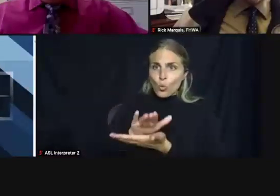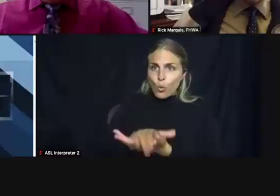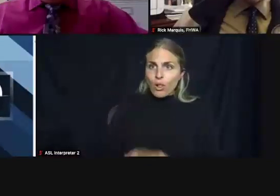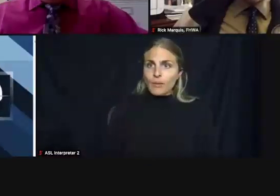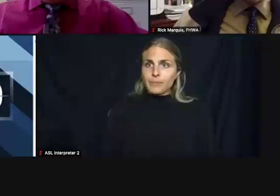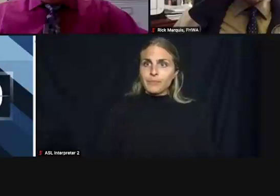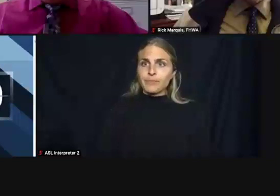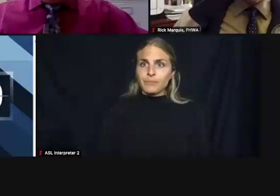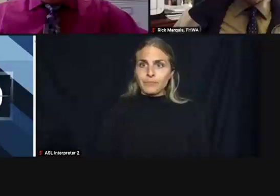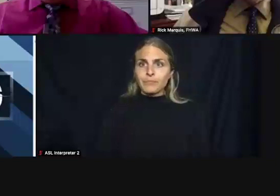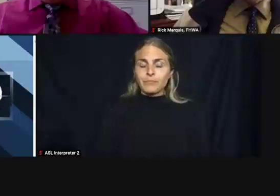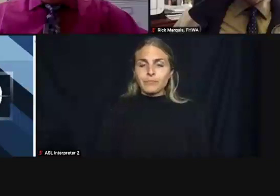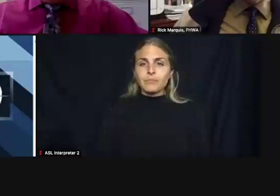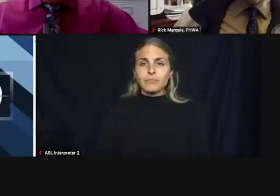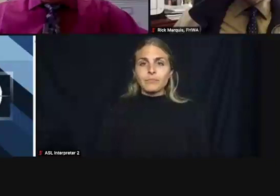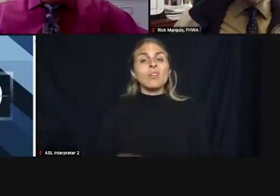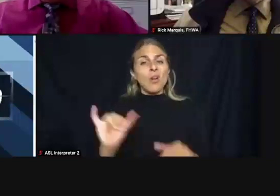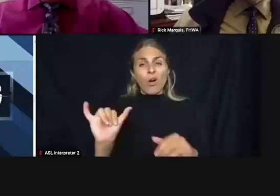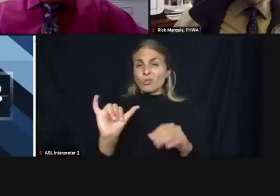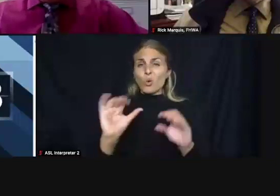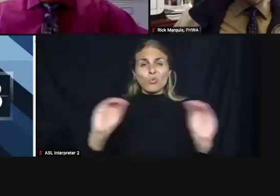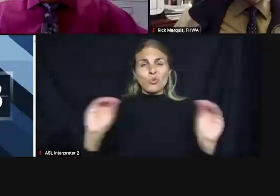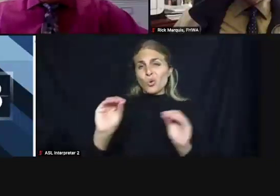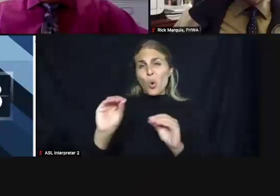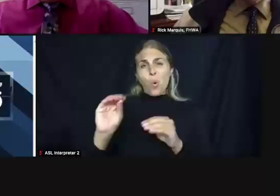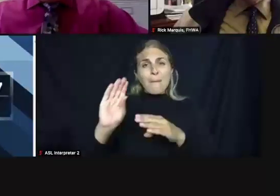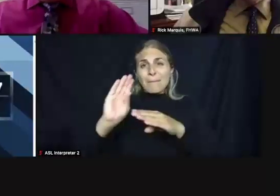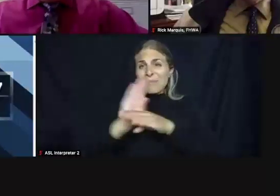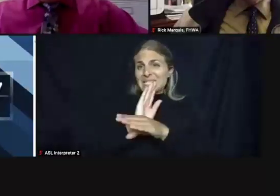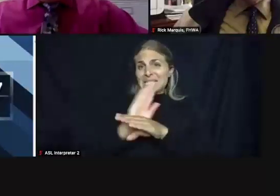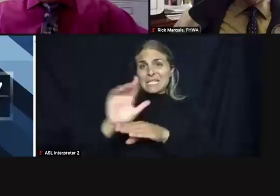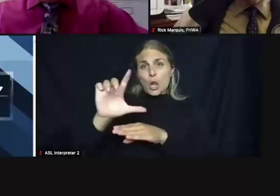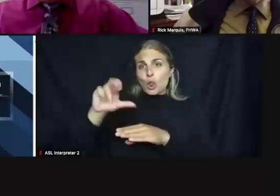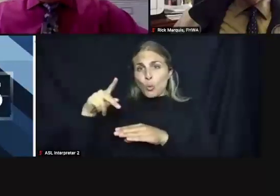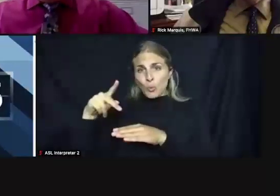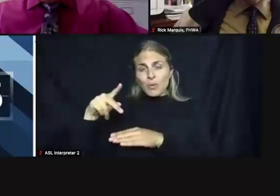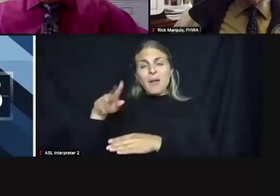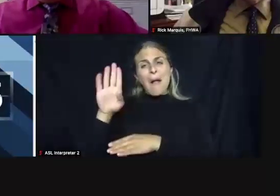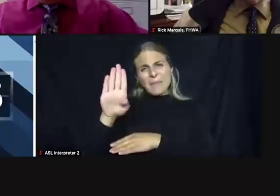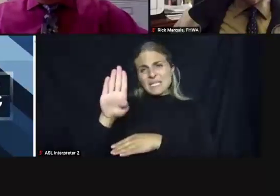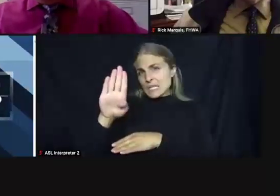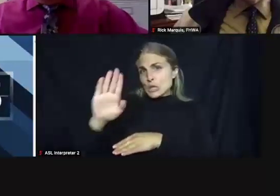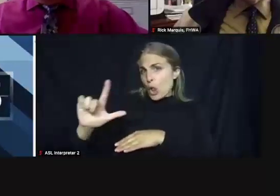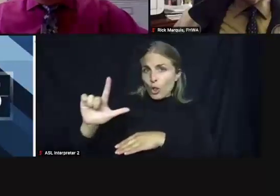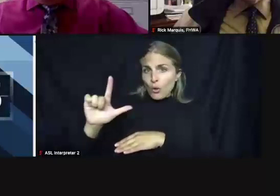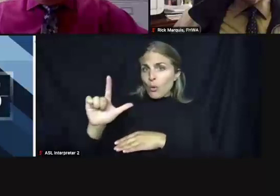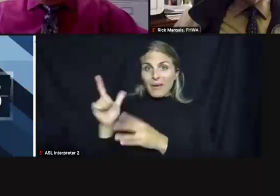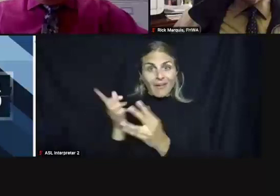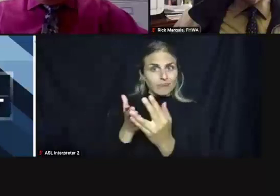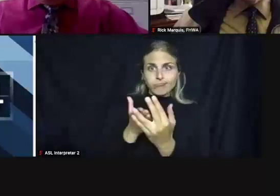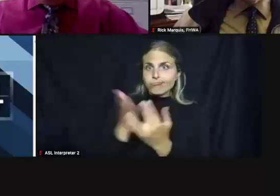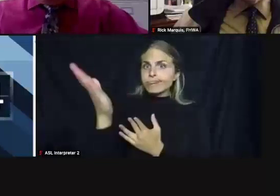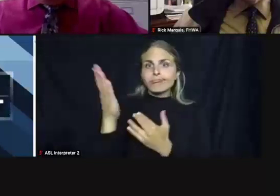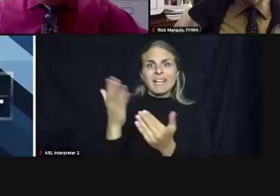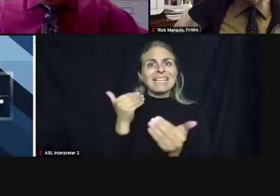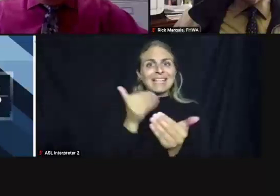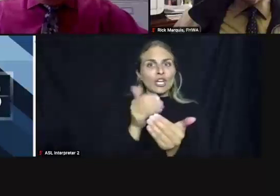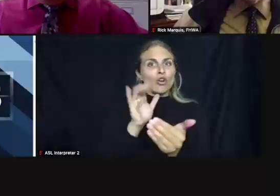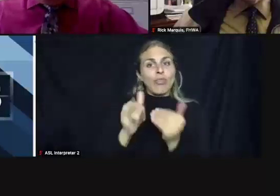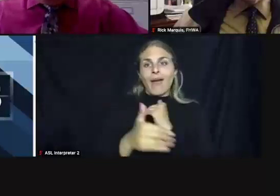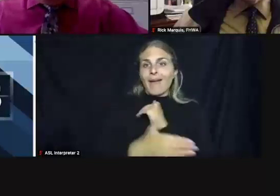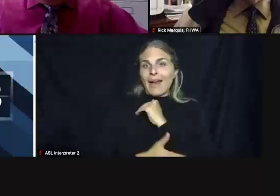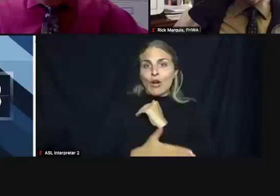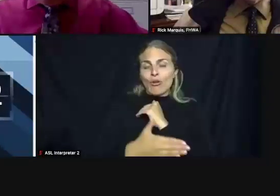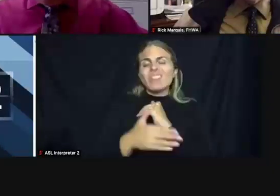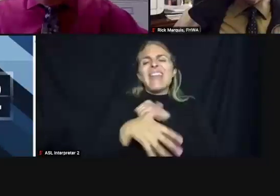20 millas por hora, y eso se debería hacer. Y no se debe de tener